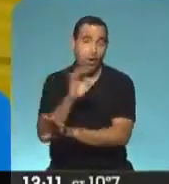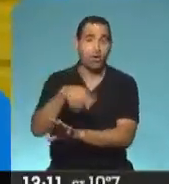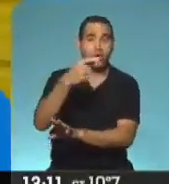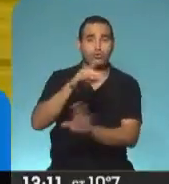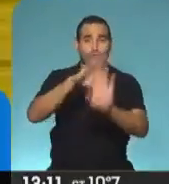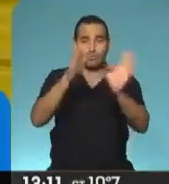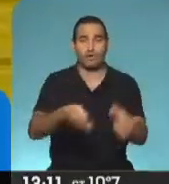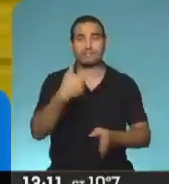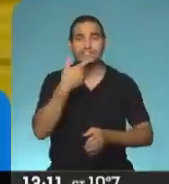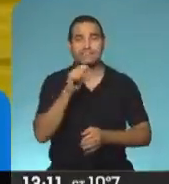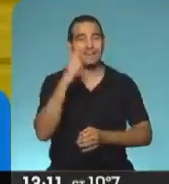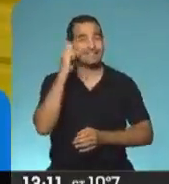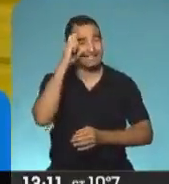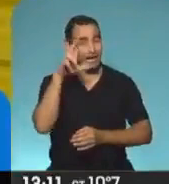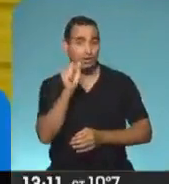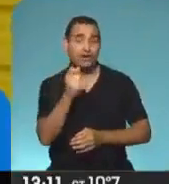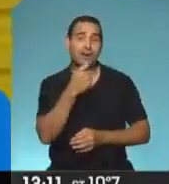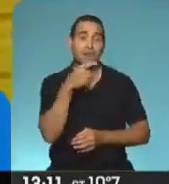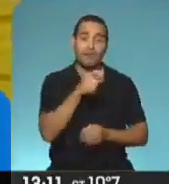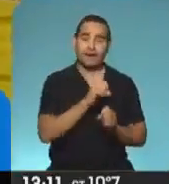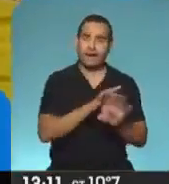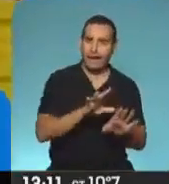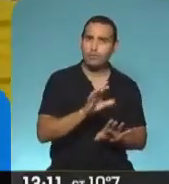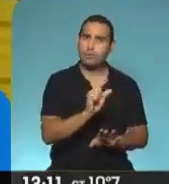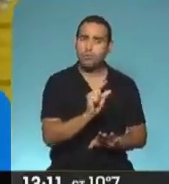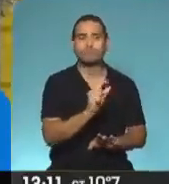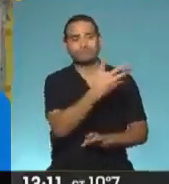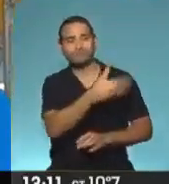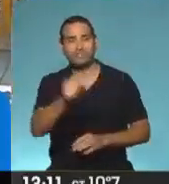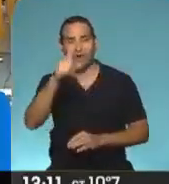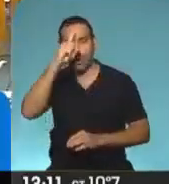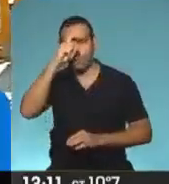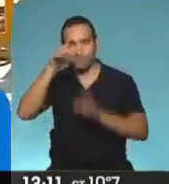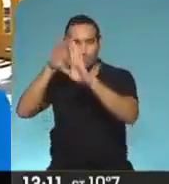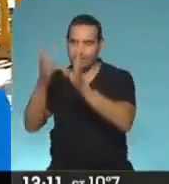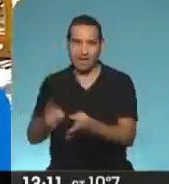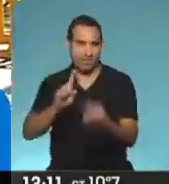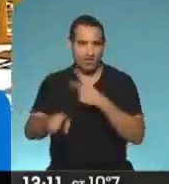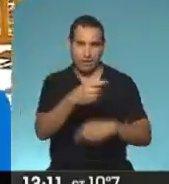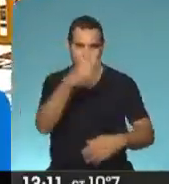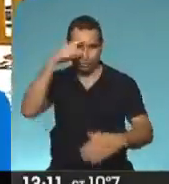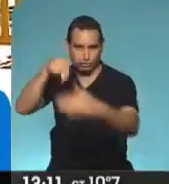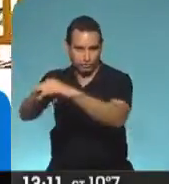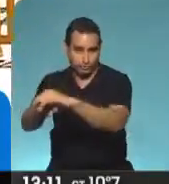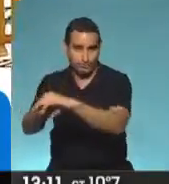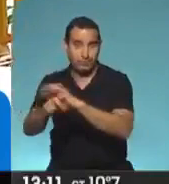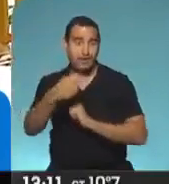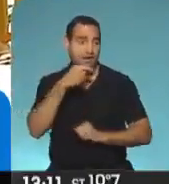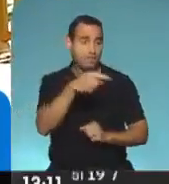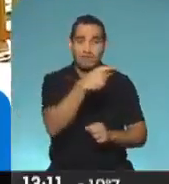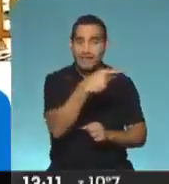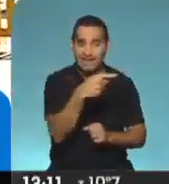Costa Salguero. Y si el caso es moderado o grave, son trasladados a un hospital directamente. En caso negativo,